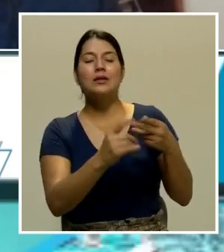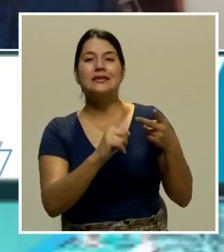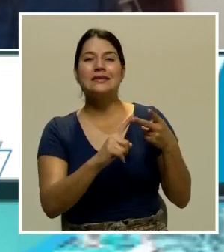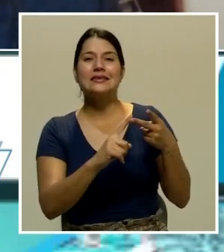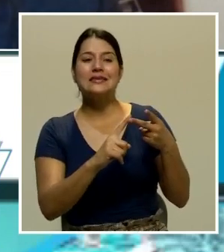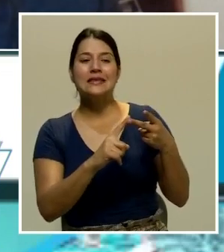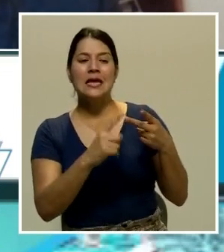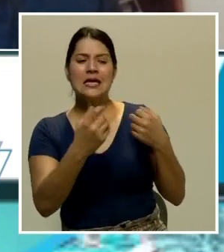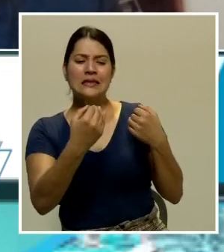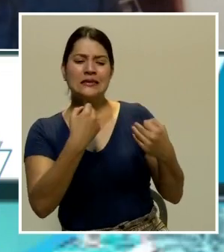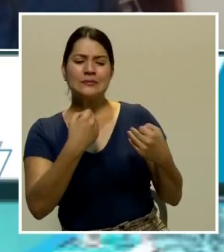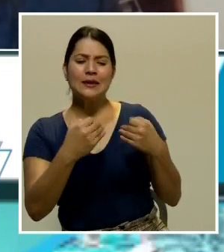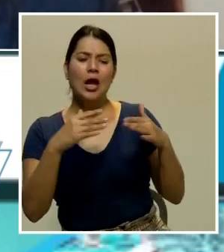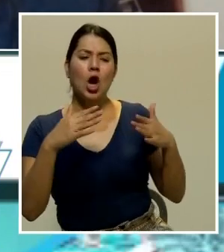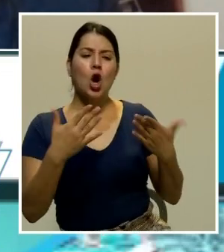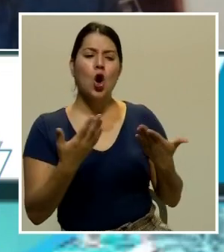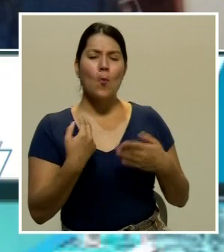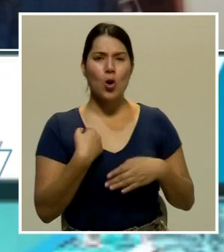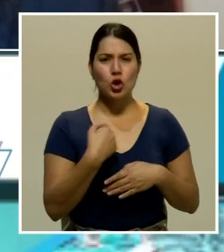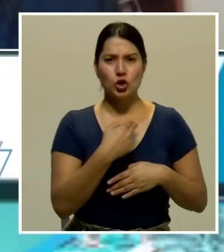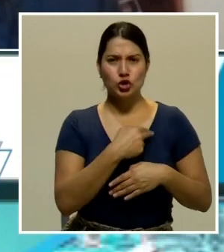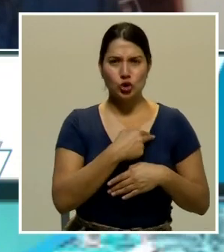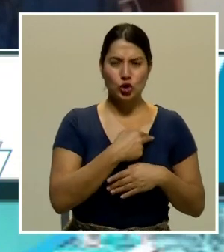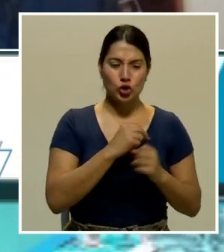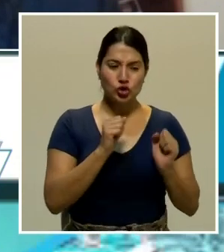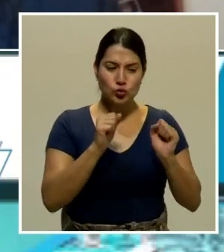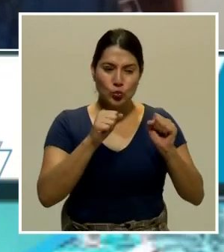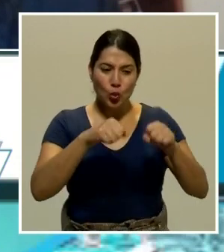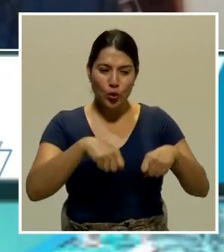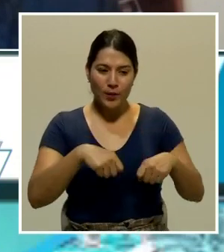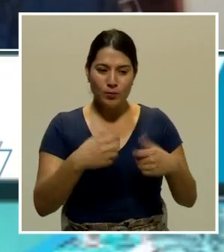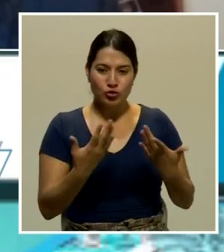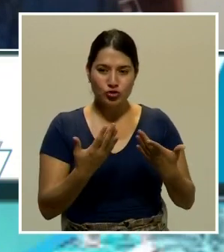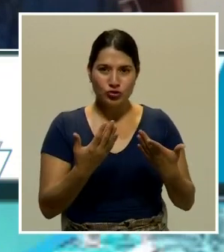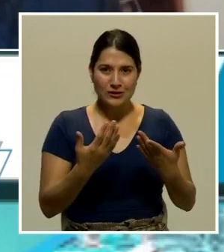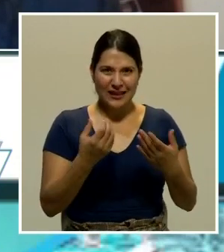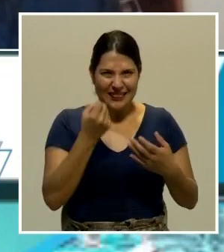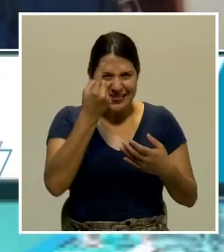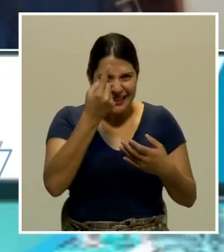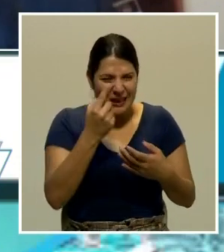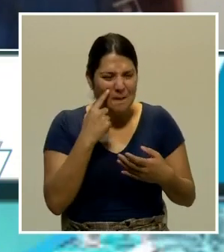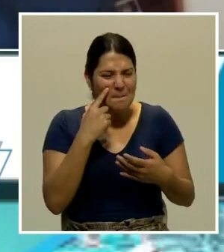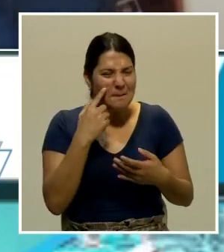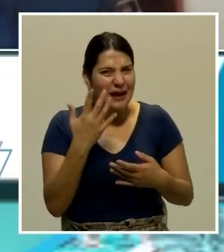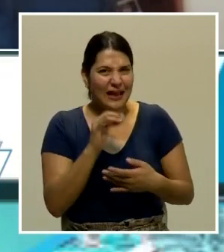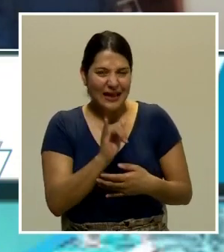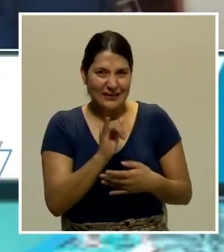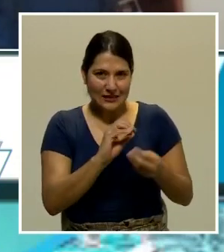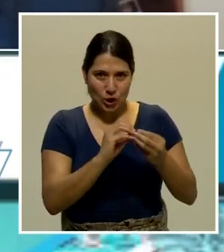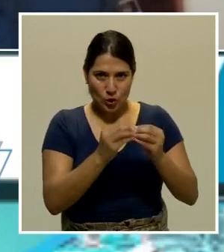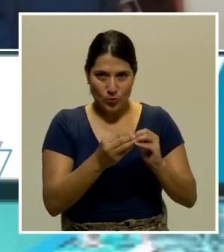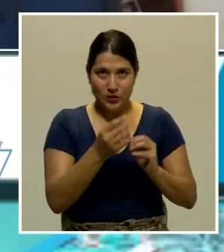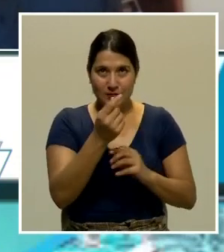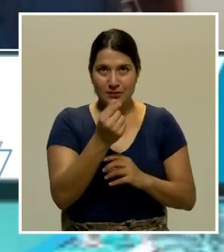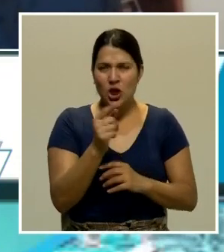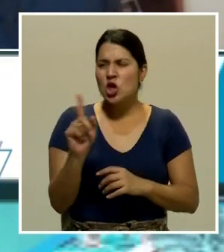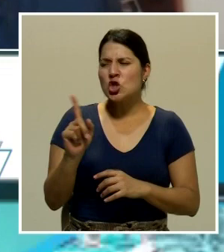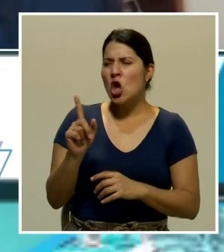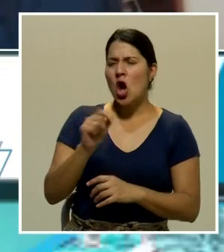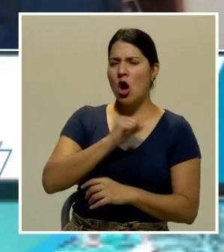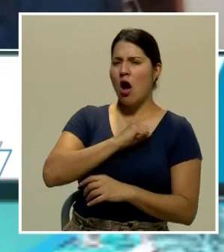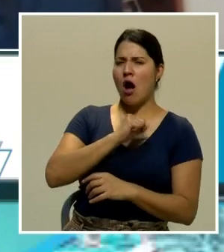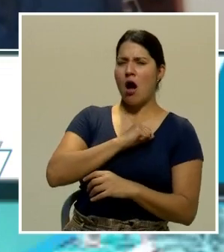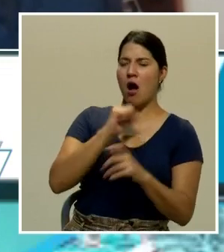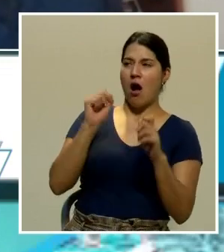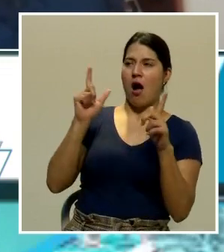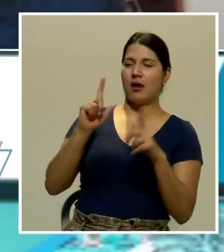¿cómo podemos contextualizar ese volumen de dinero? No vale la pena asustarse. Yo creo